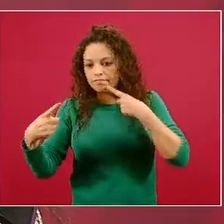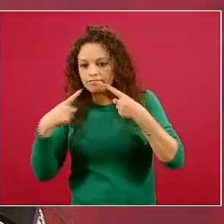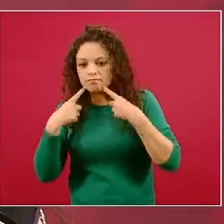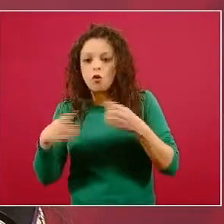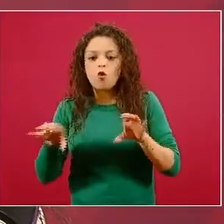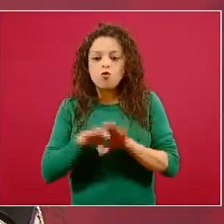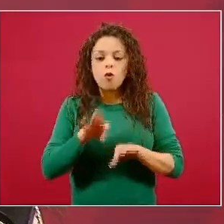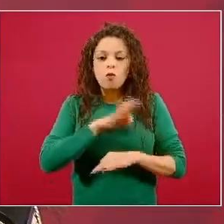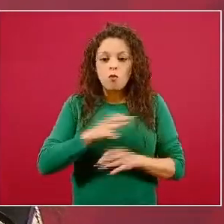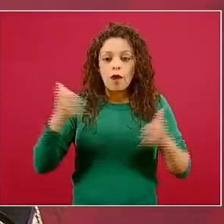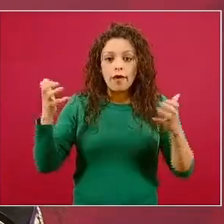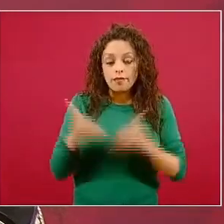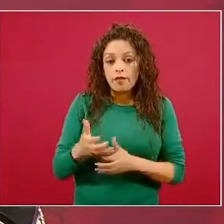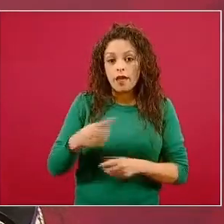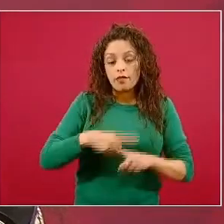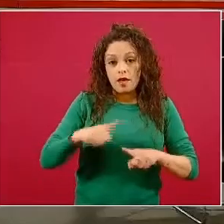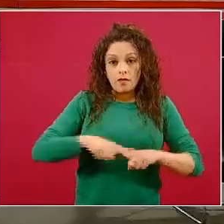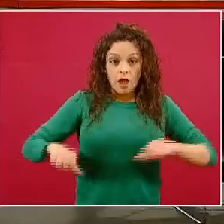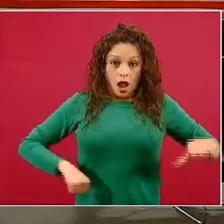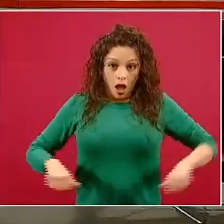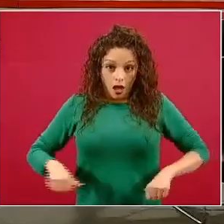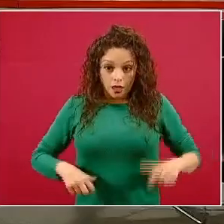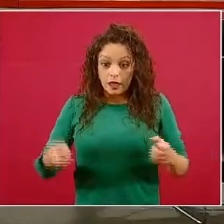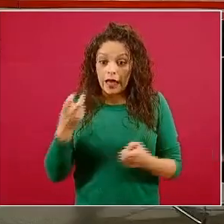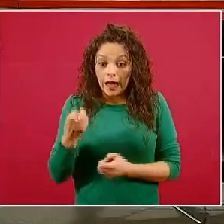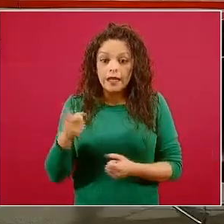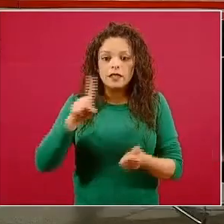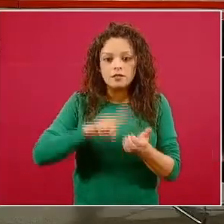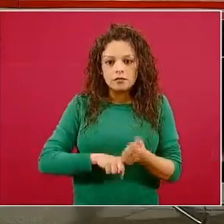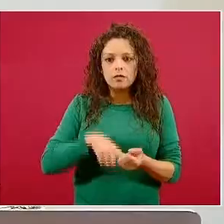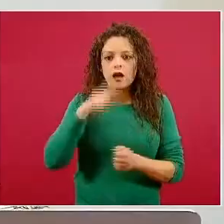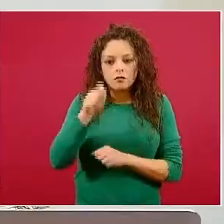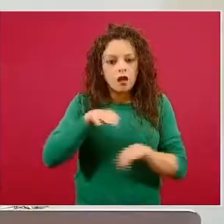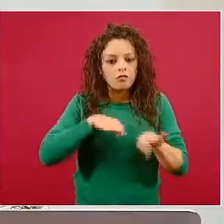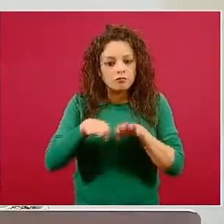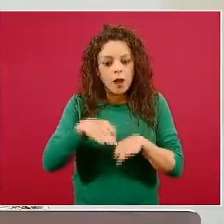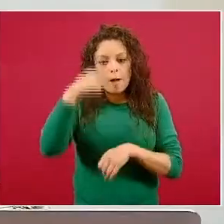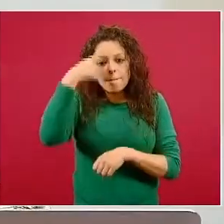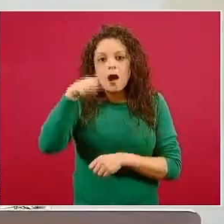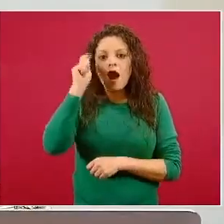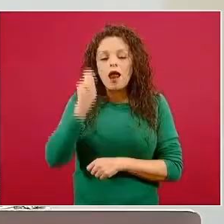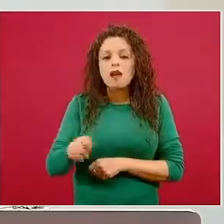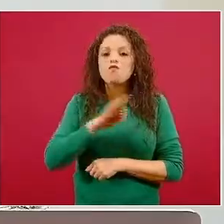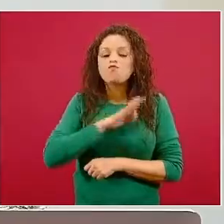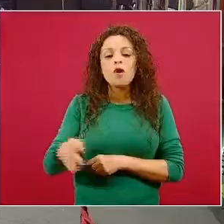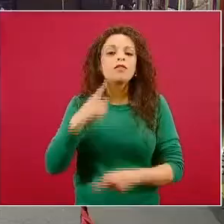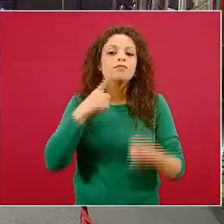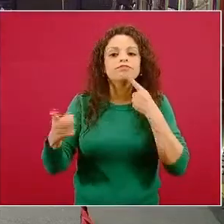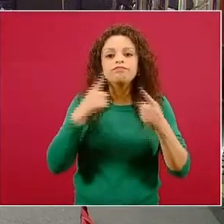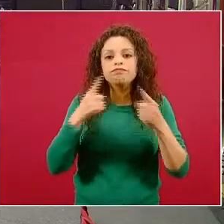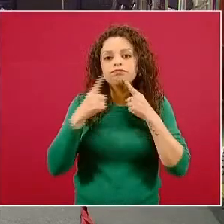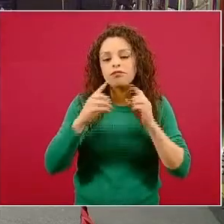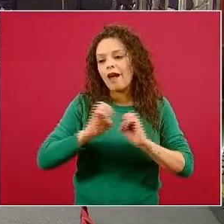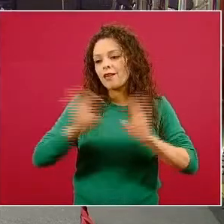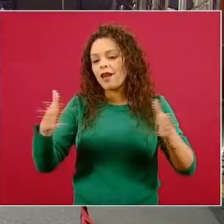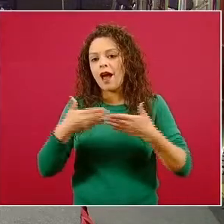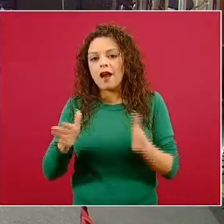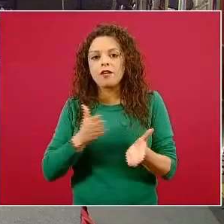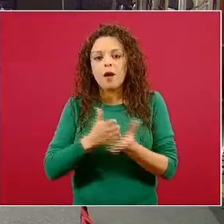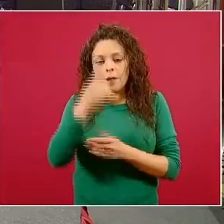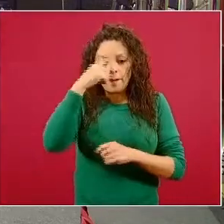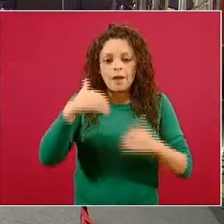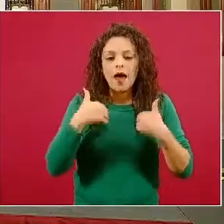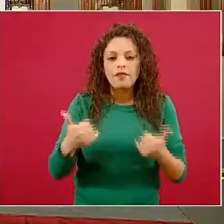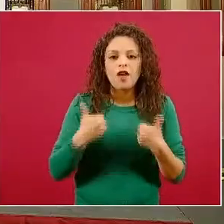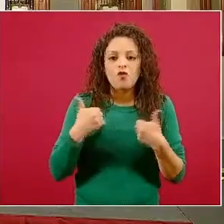acciones, y lo que se está trabajando es esta parte de el diálogo abierto. Creemos y de hecho